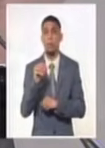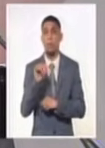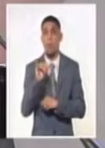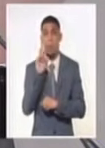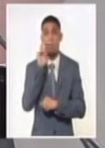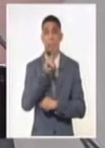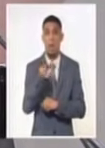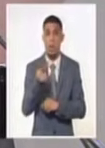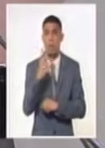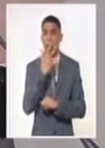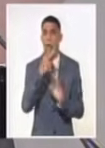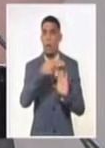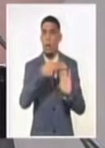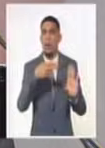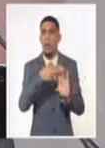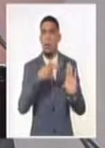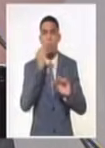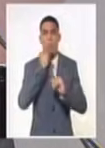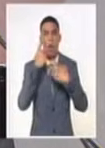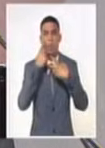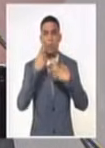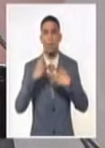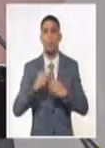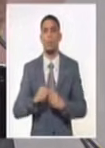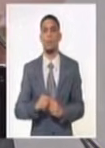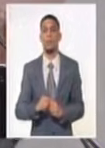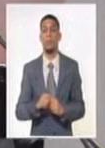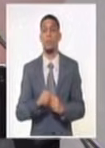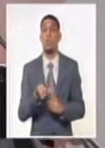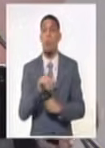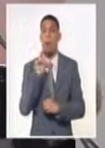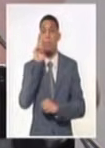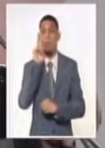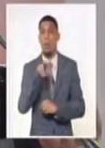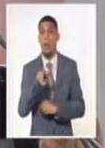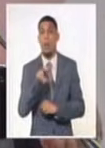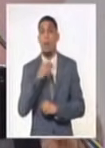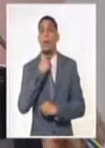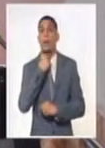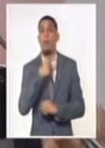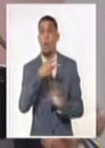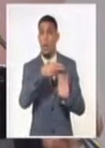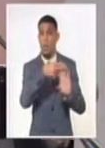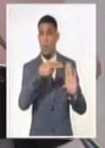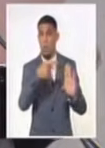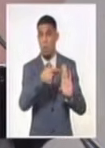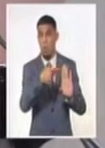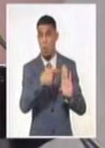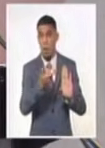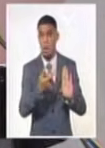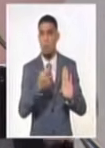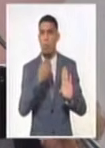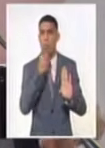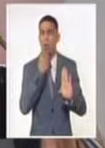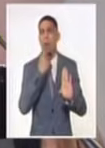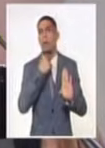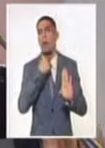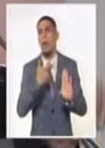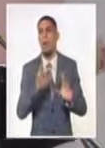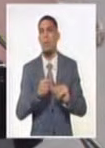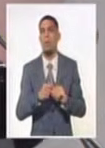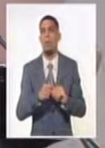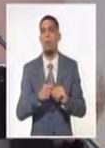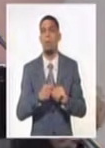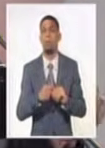asignaturas que se están impartiendo este semestre y no solo eso, sino identificar qué asignaturas son las que objetivamente yo puedo impartir este